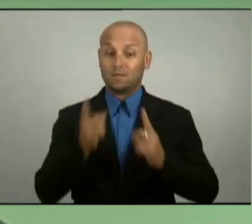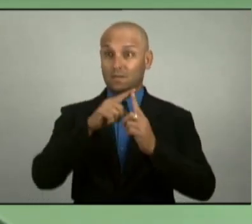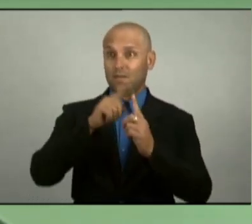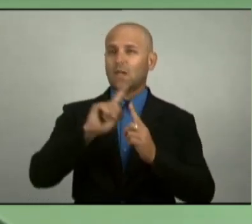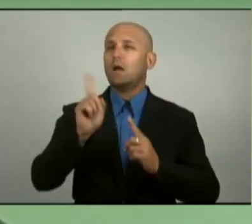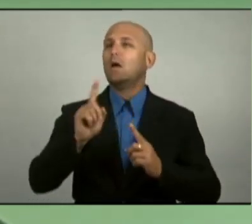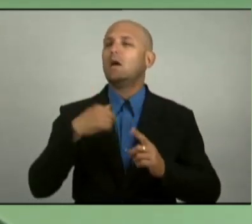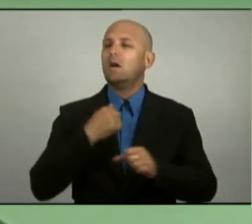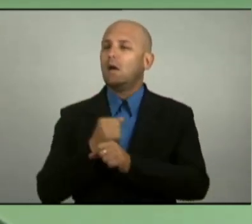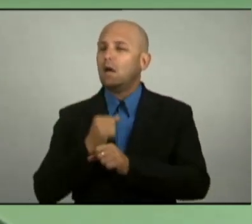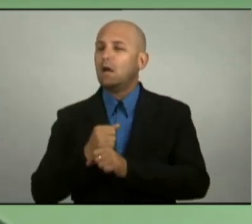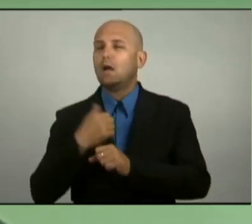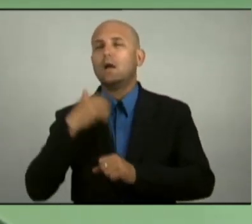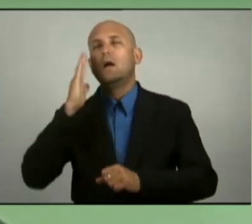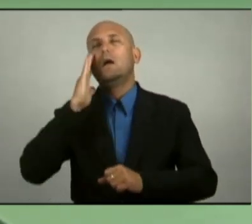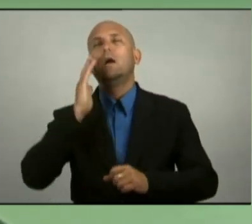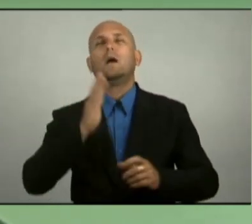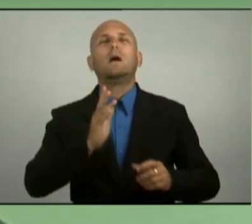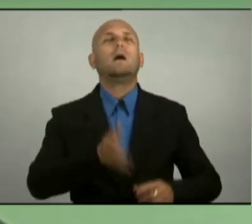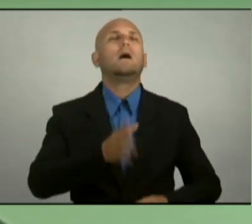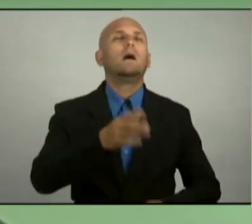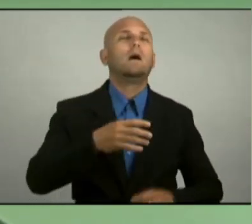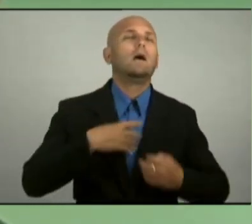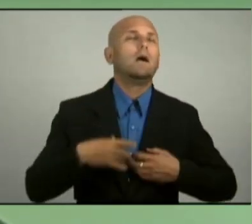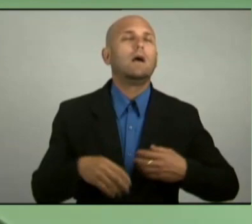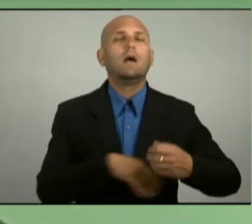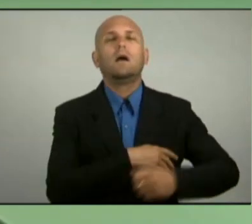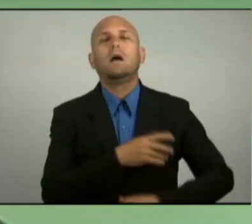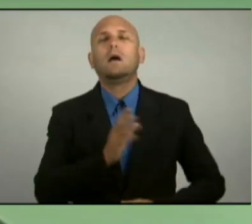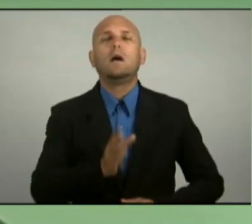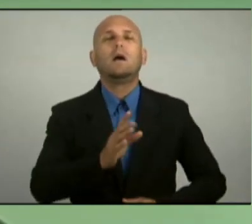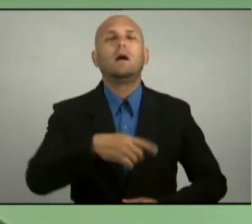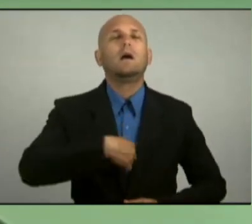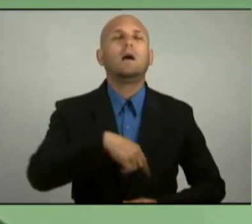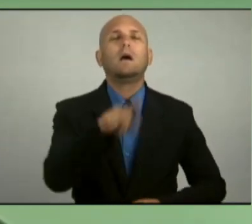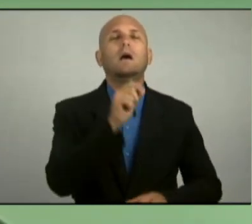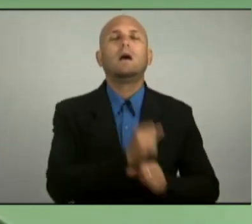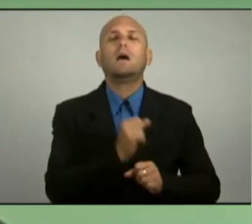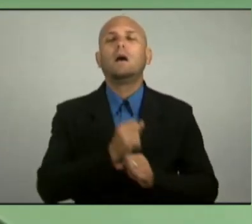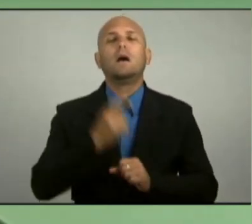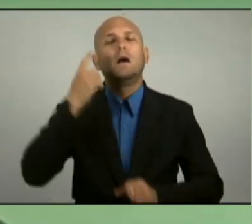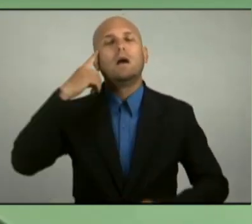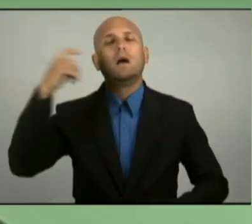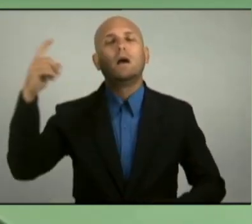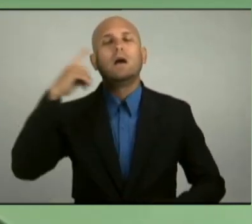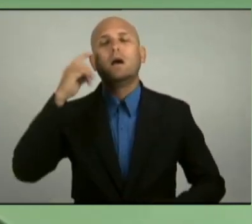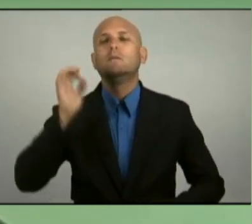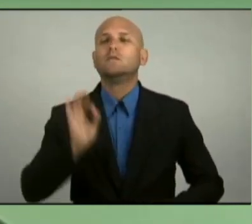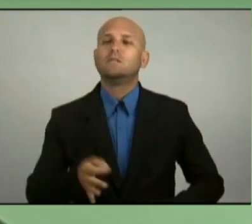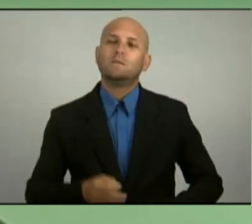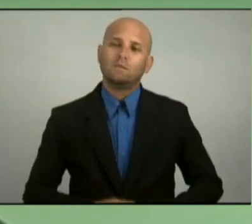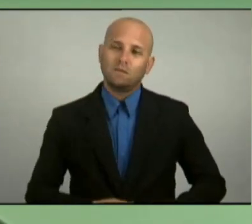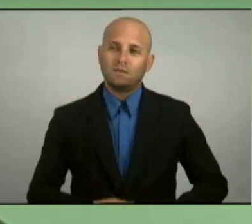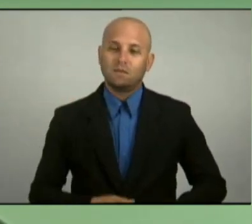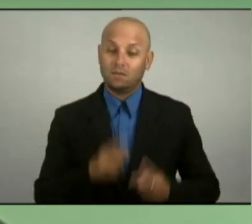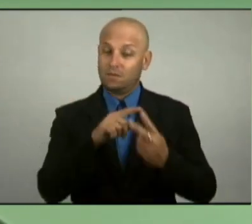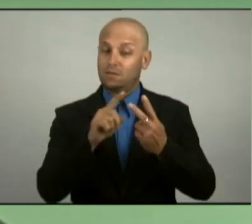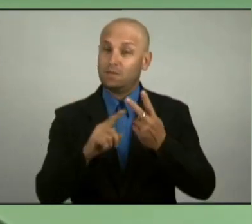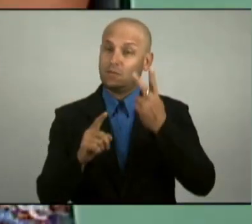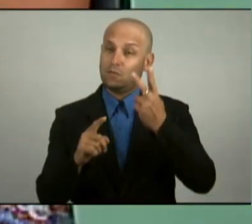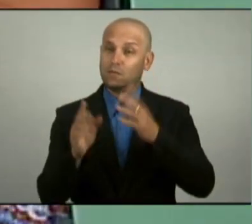de de dormido no eh Esa es la diferencia entre el Estambul ismo y el el sonambulismo el sonambulismo